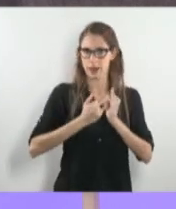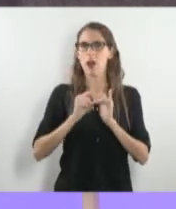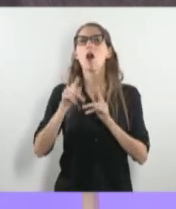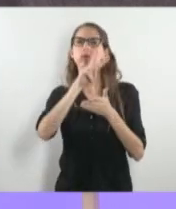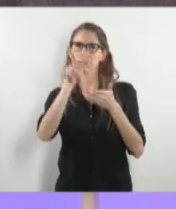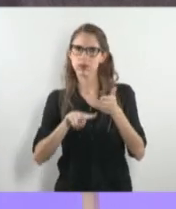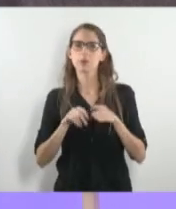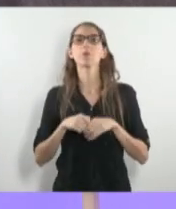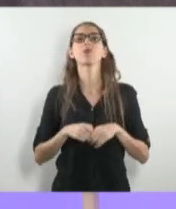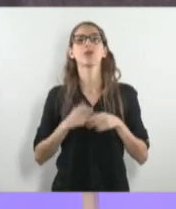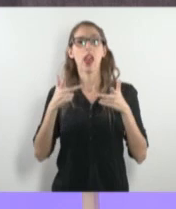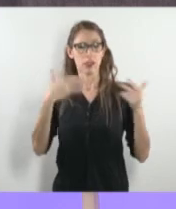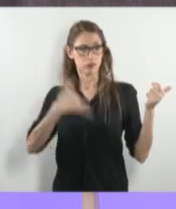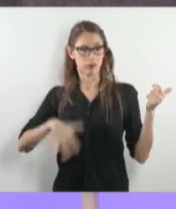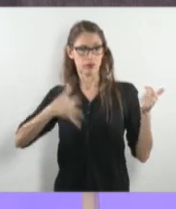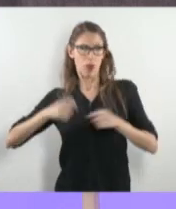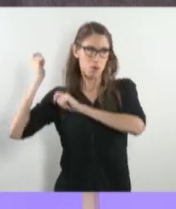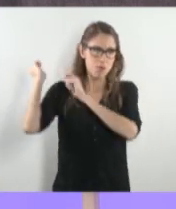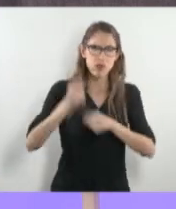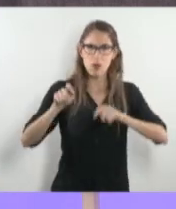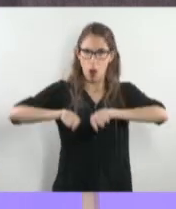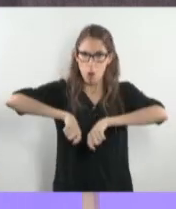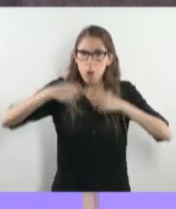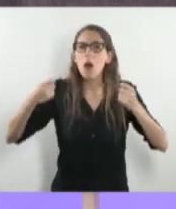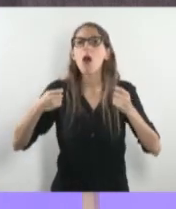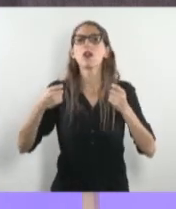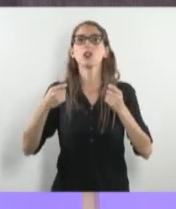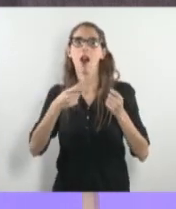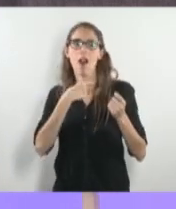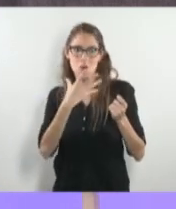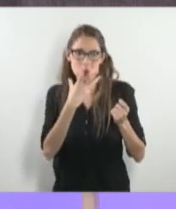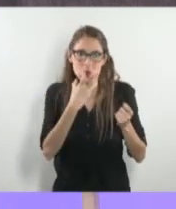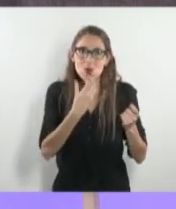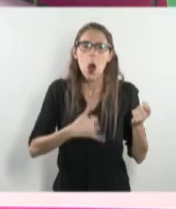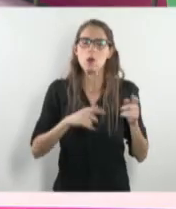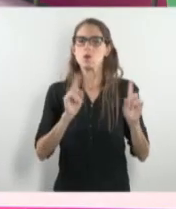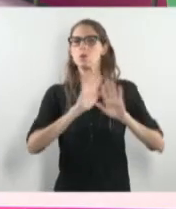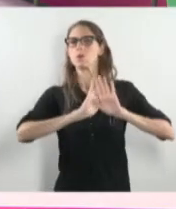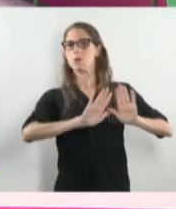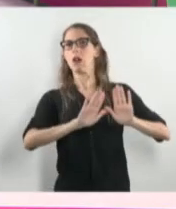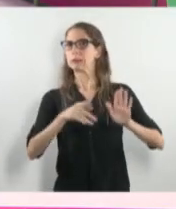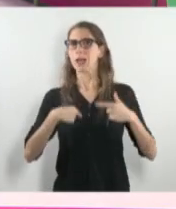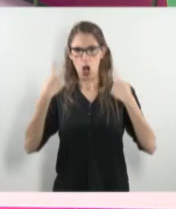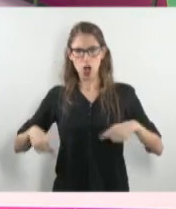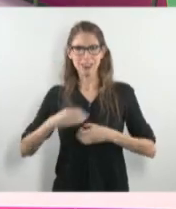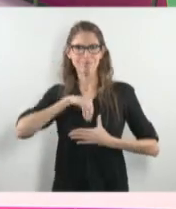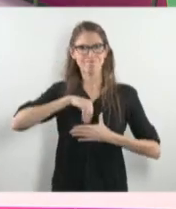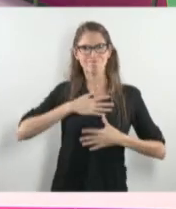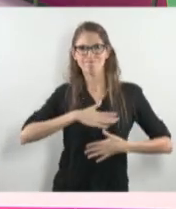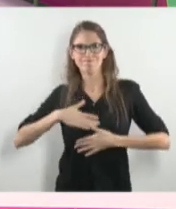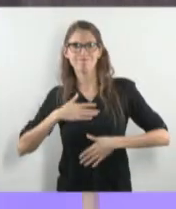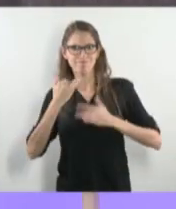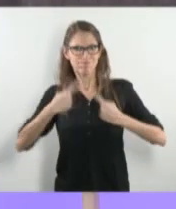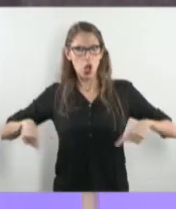Aunque rompí el instrumento por no volverme a tentar, tengo tanto que contar y cosas de tal